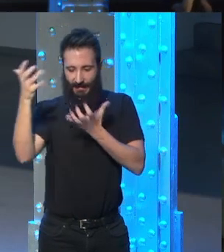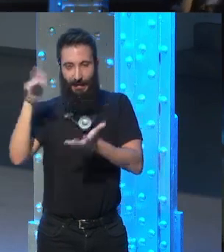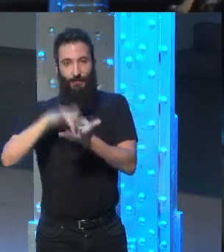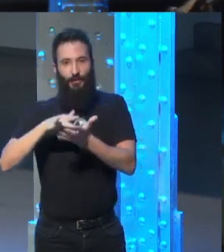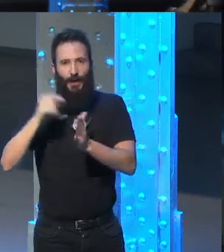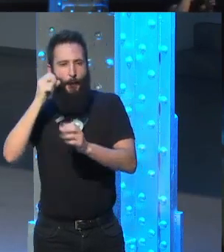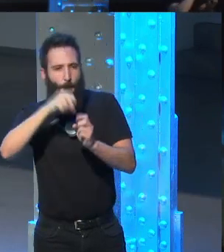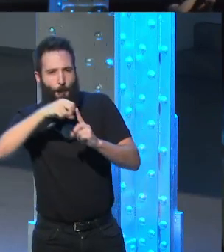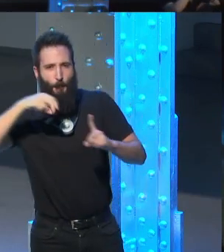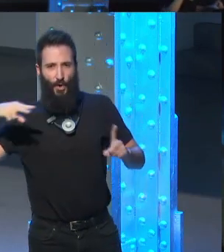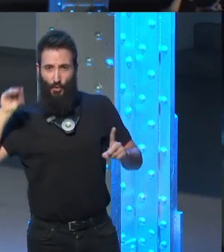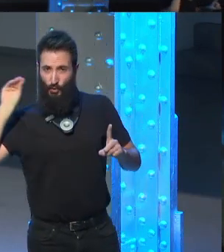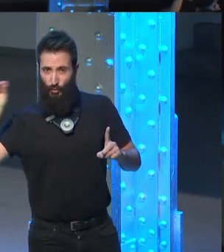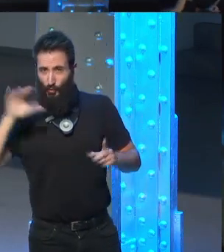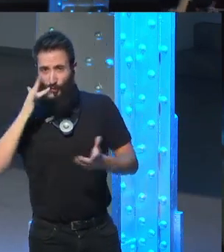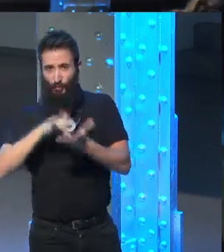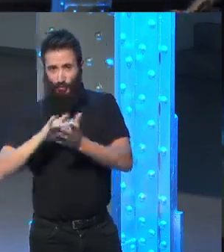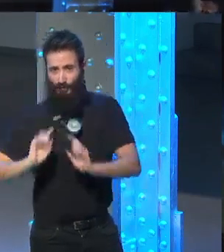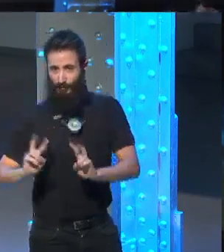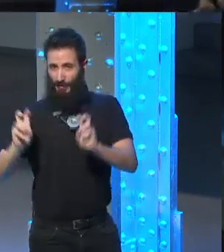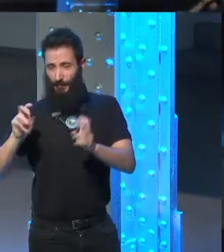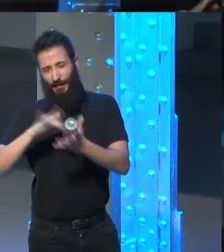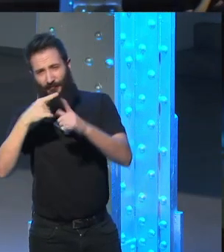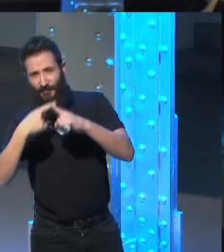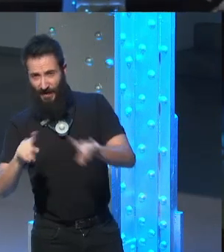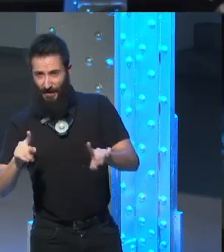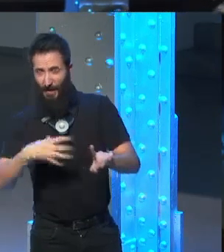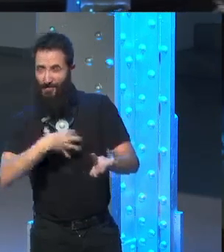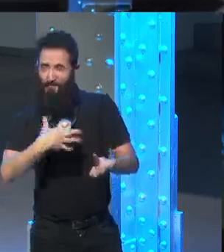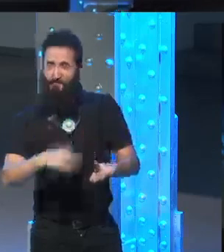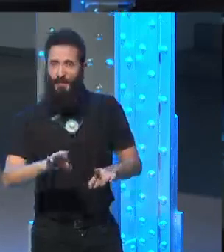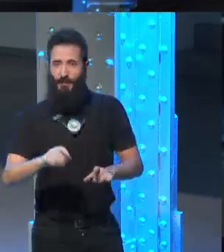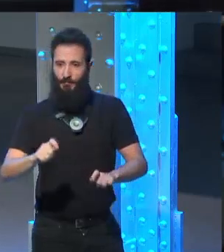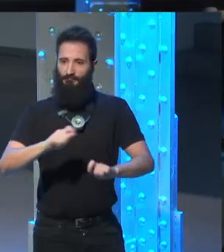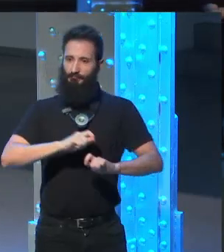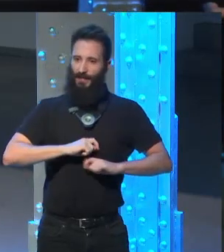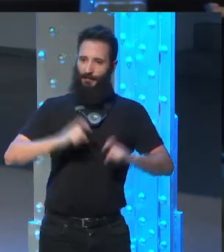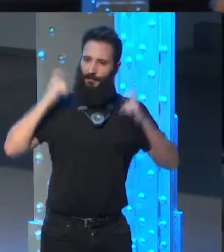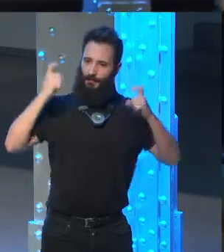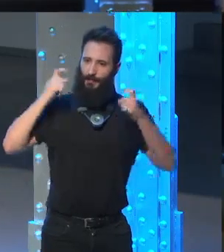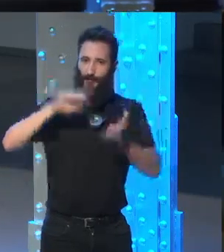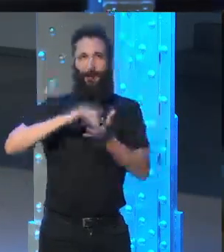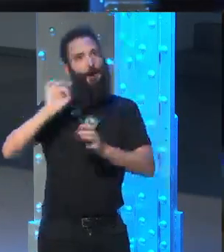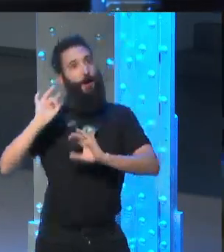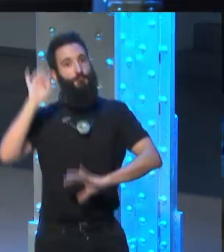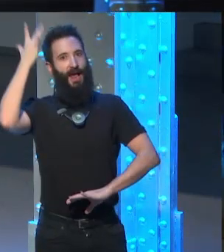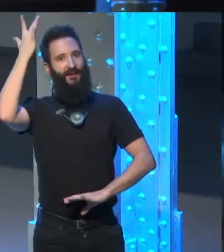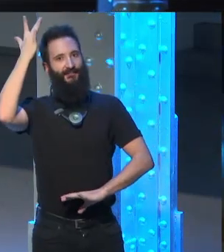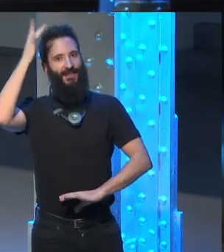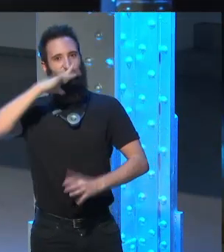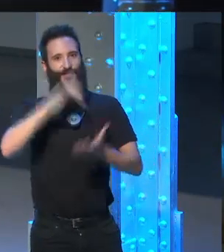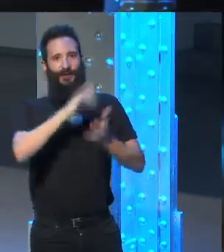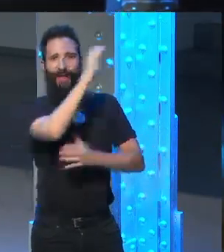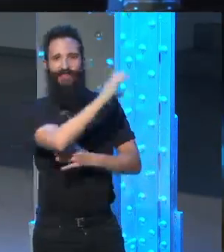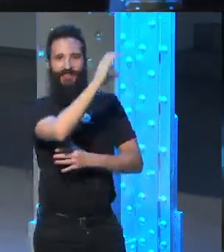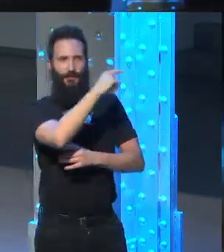sus puntos de vista originales, distintos, pueden hacer que salte ese clic, ese eureka en la mente de los